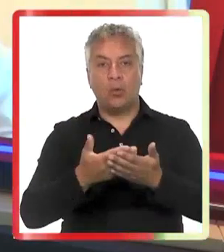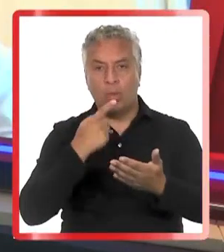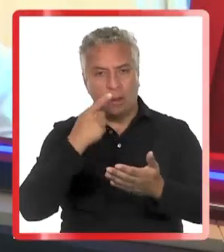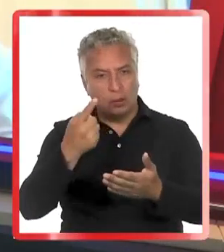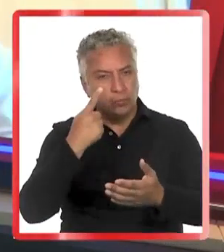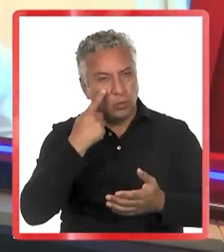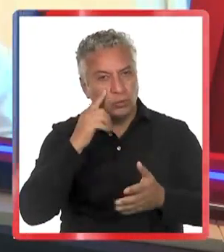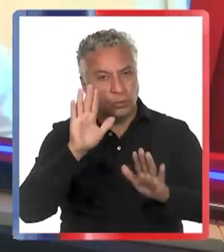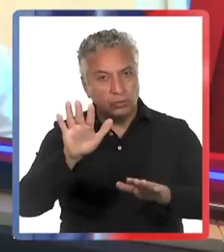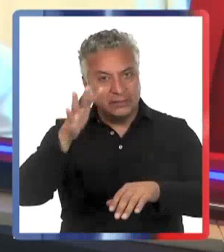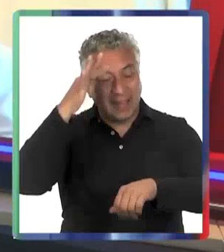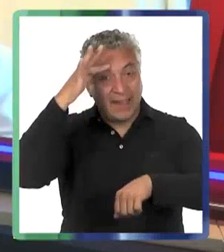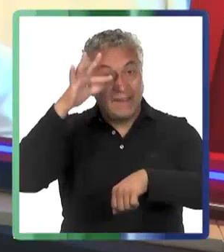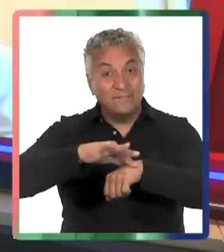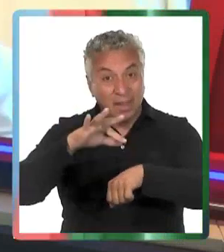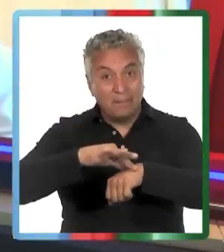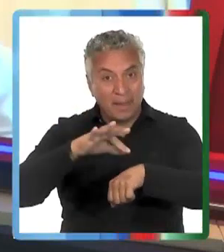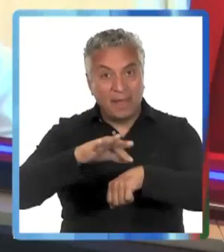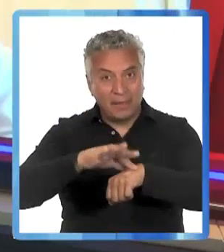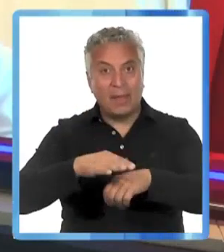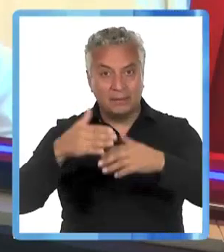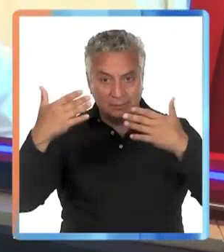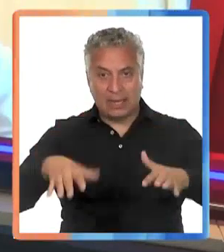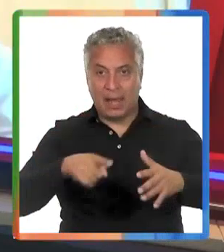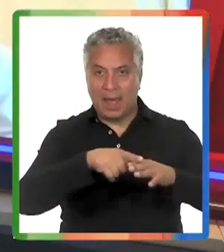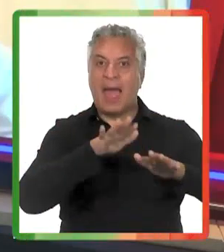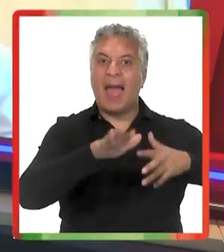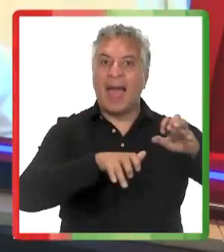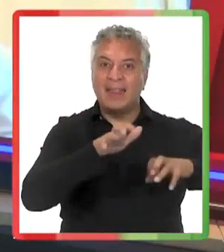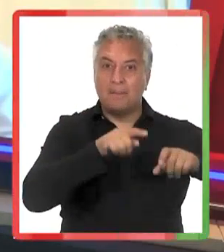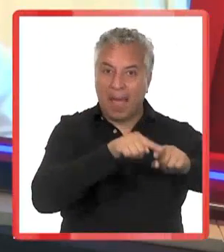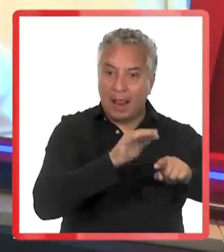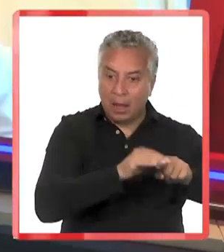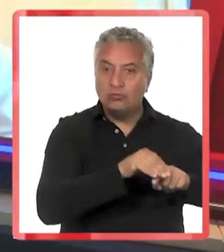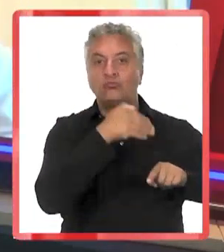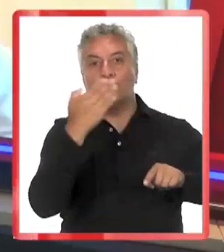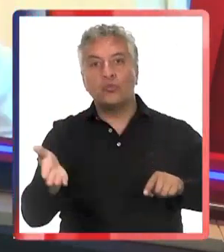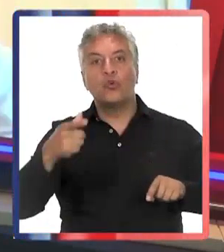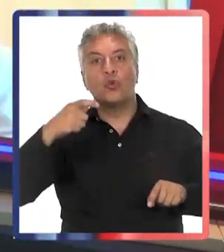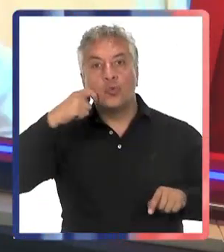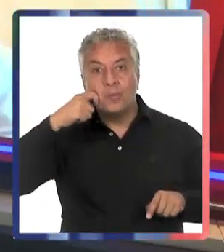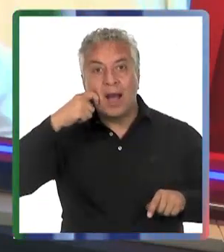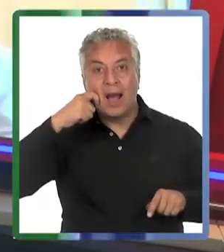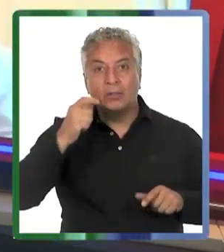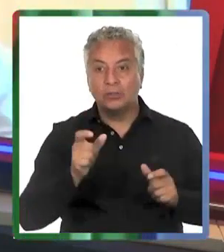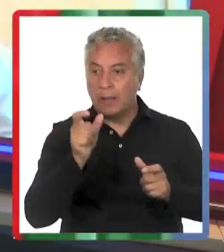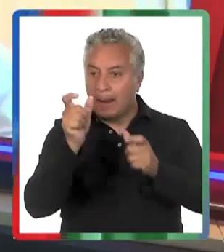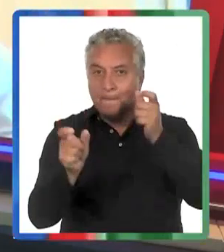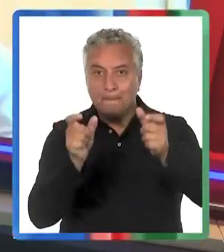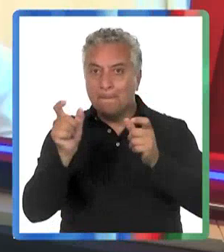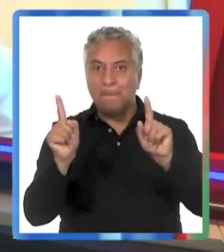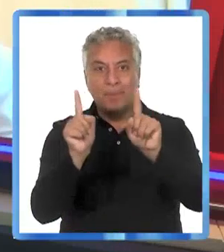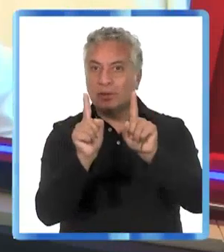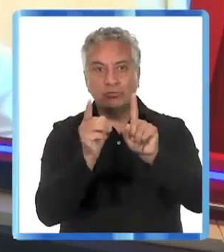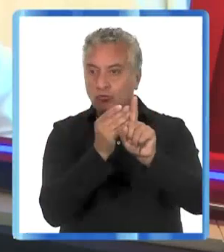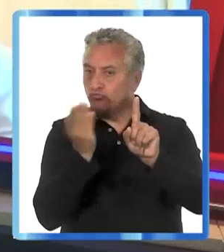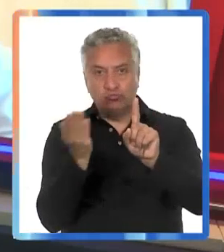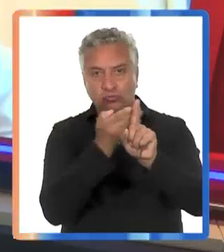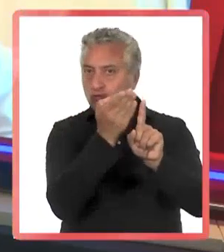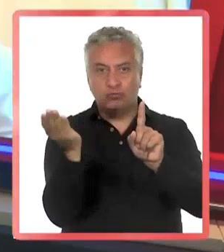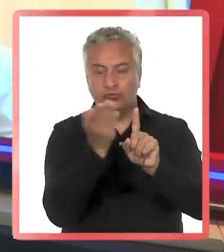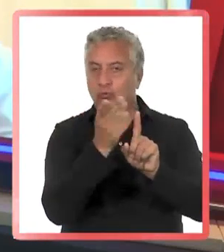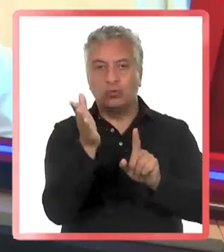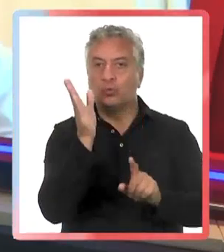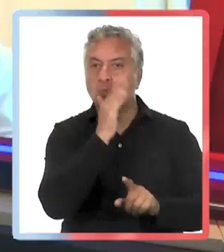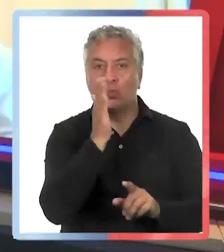Salud decir, a ver, mucha atención, si bien esta es una enfermedad que pasó desde los animales a los seres humanos, entre personas